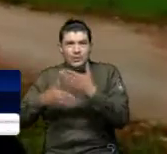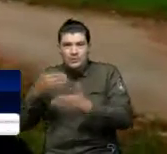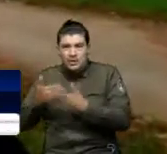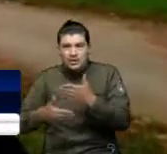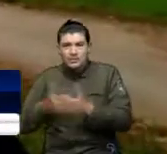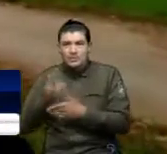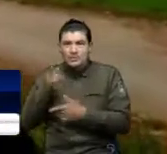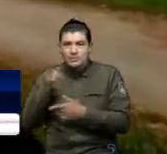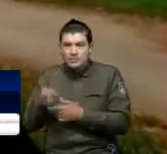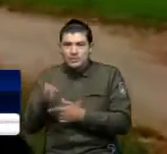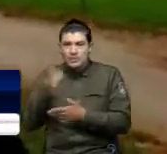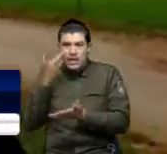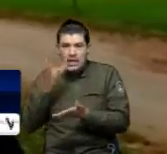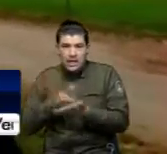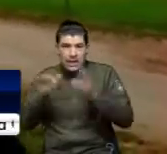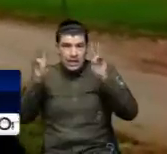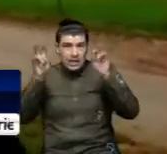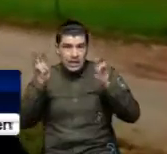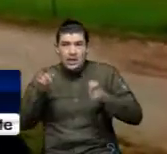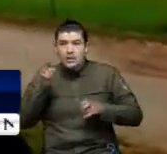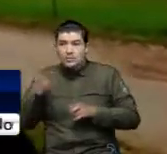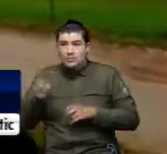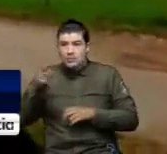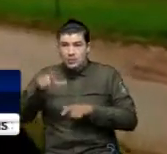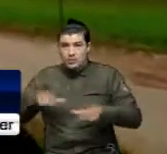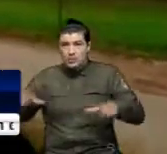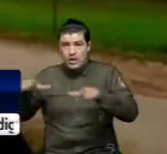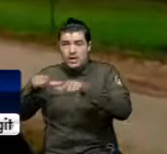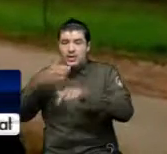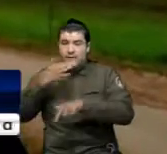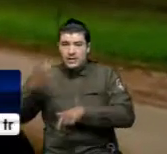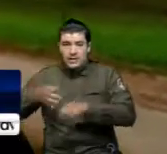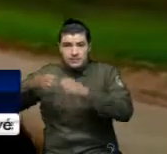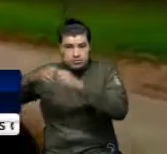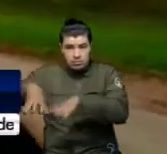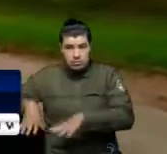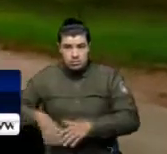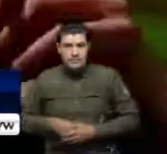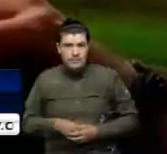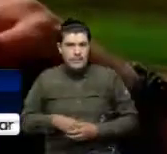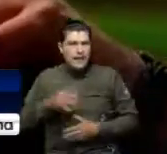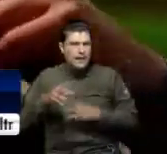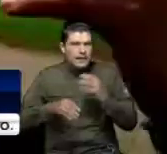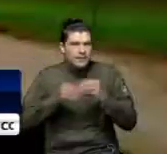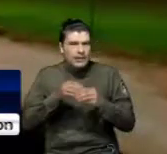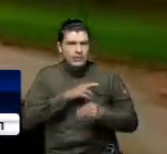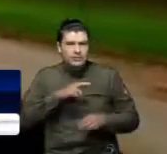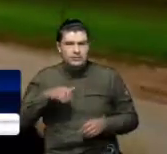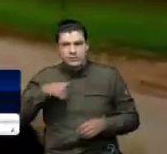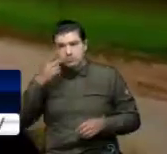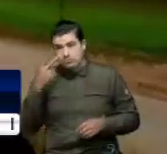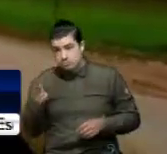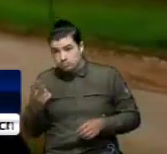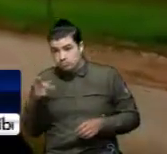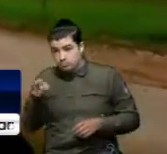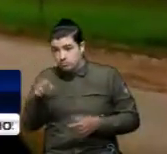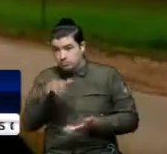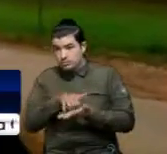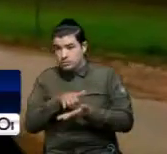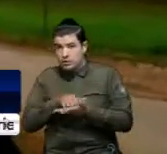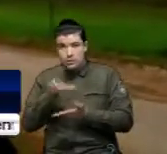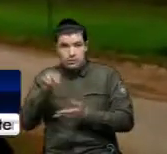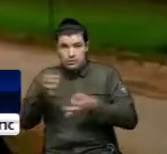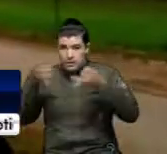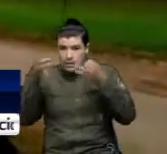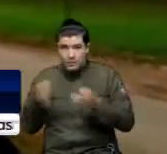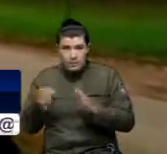actividades para el abandono de esa infraestructura y evidenciamos que se estaba incumpliendo el Plan